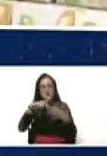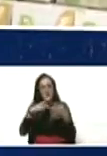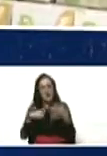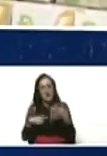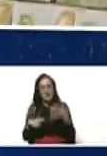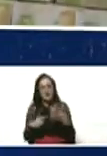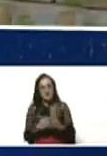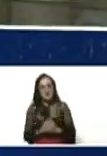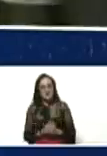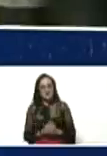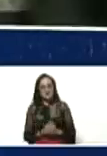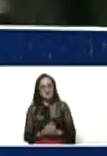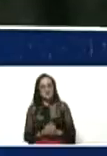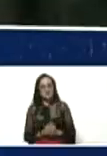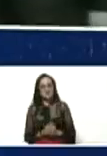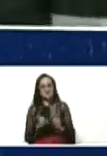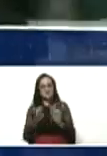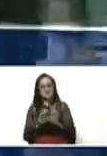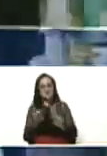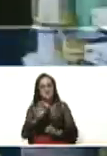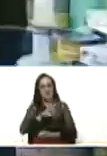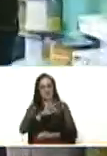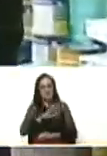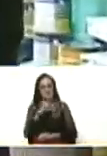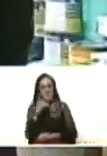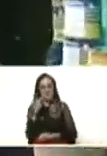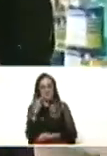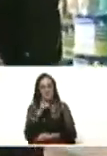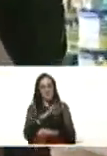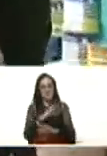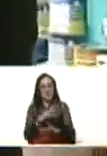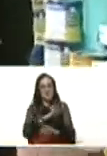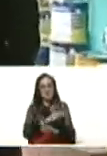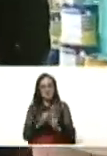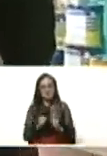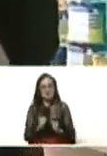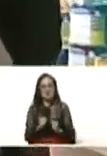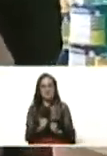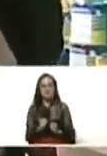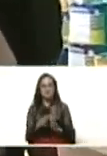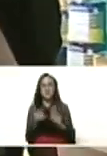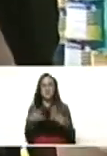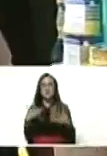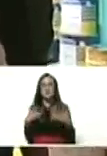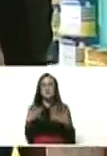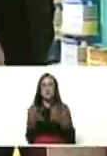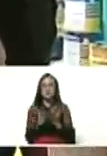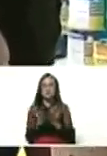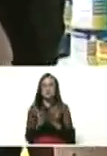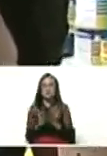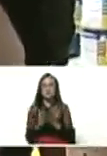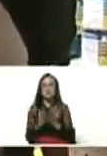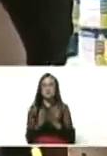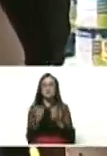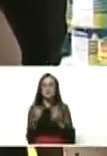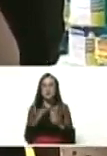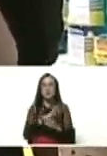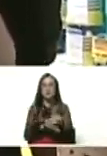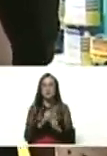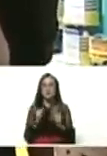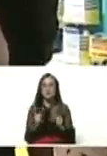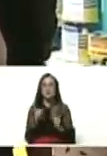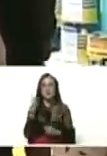donde recibimos educación sociopolítica como un reforzamiento a todas las actividades académicas y sirve para